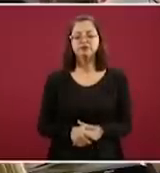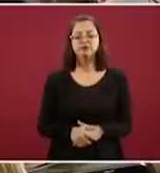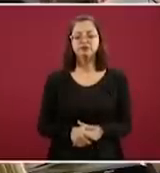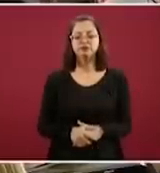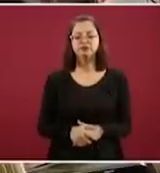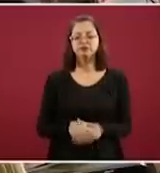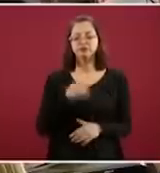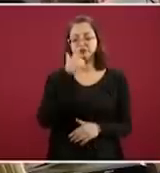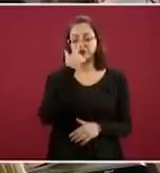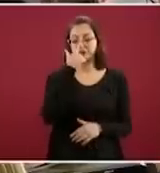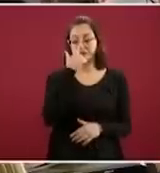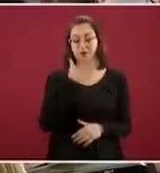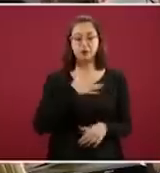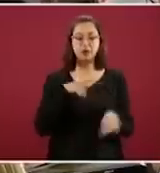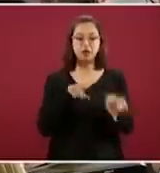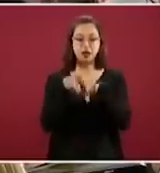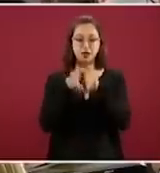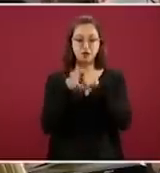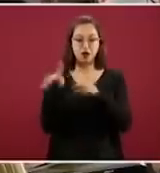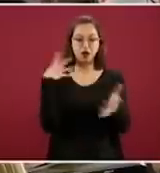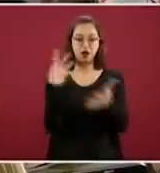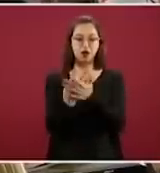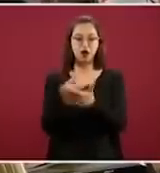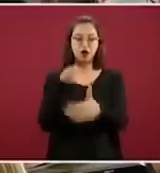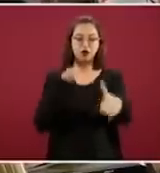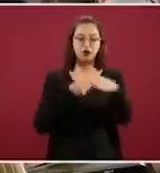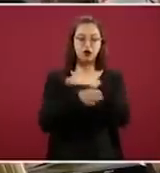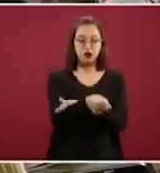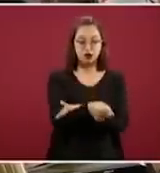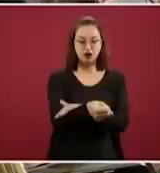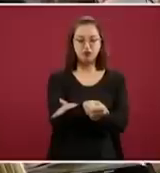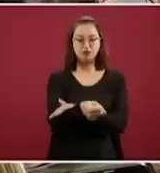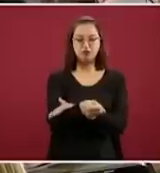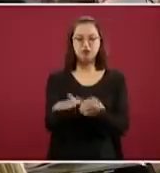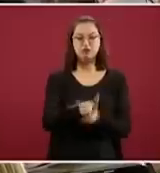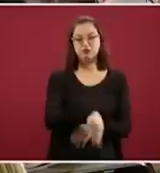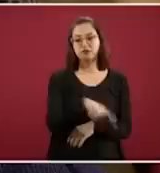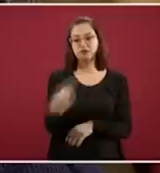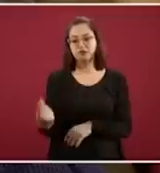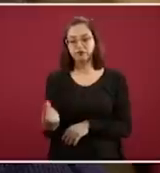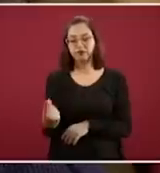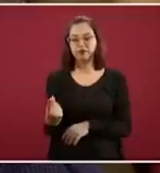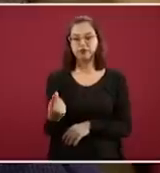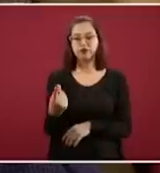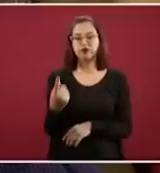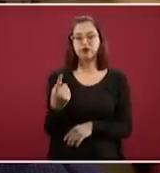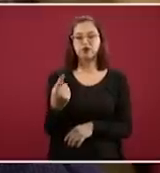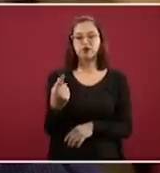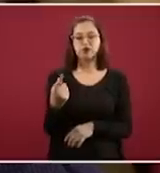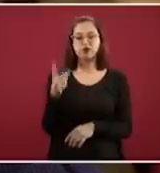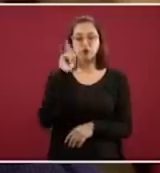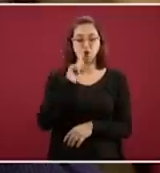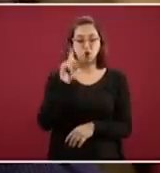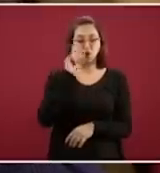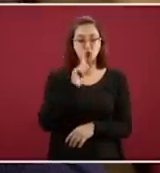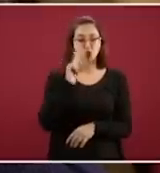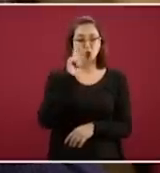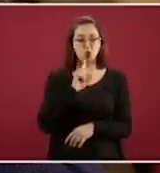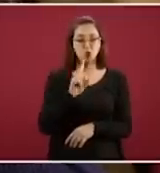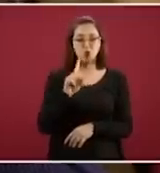lo metieron en la cárcel y mataron al hermano de una de las